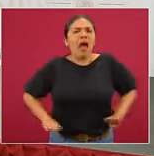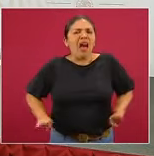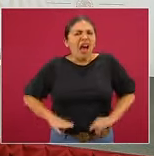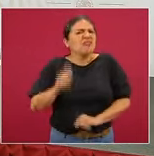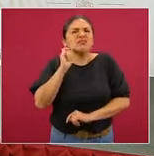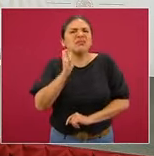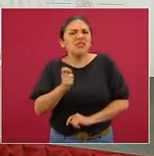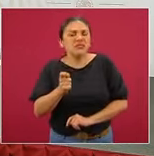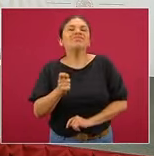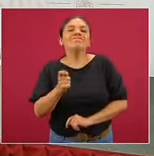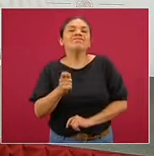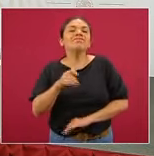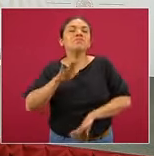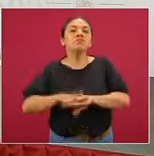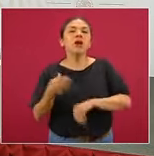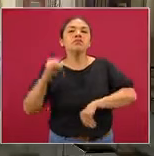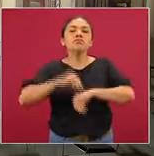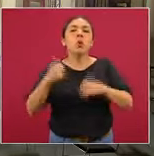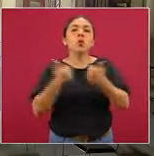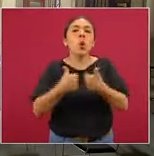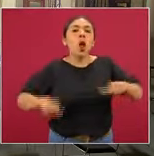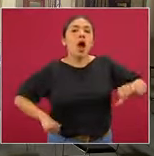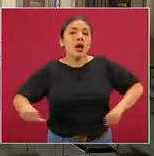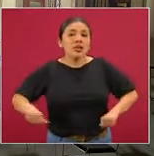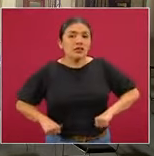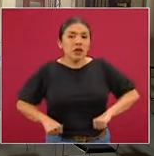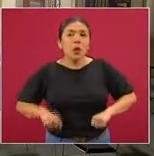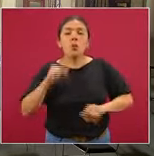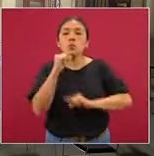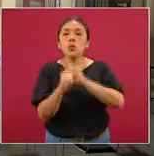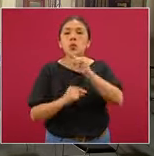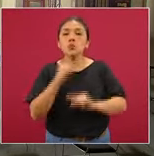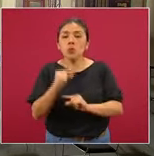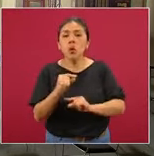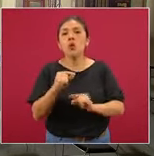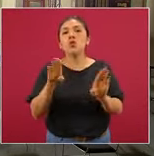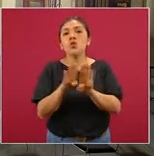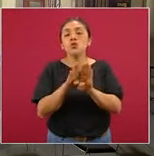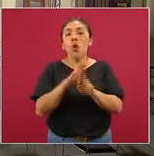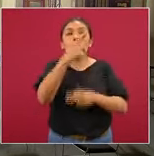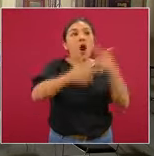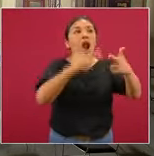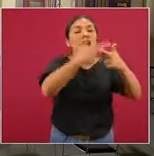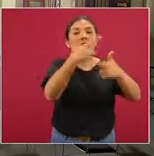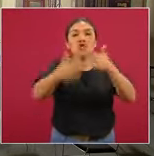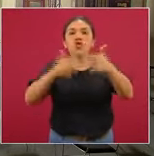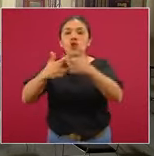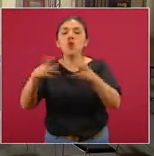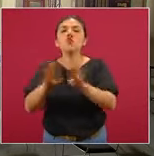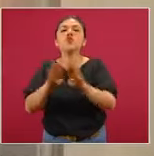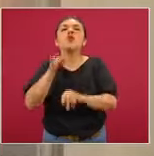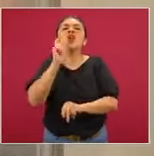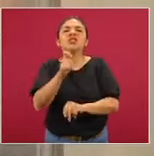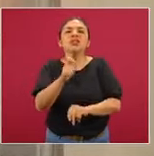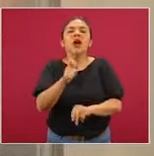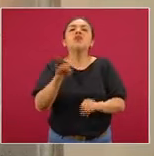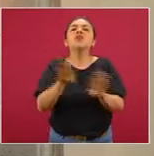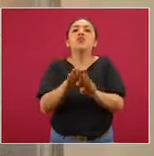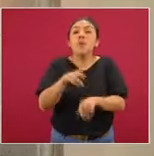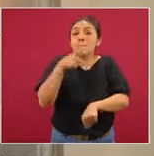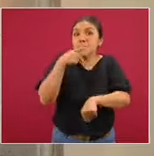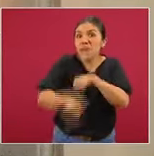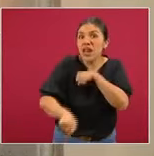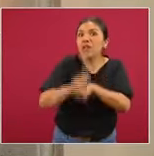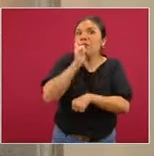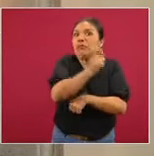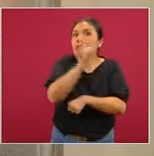caracteriza precisamente por la implementación de actividades en o de manera regional en función del nivel de riesgo que cada